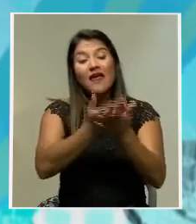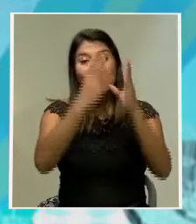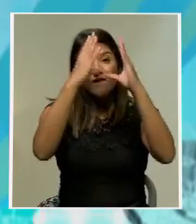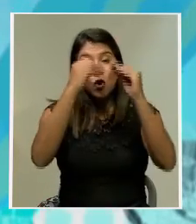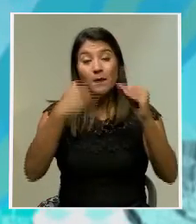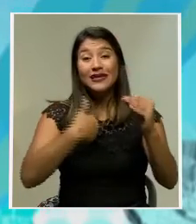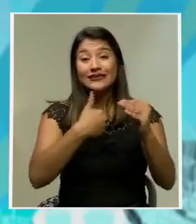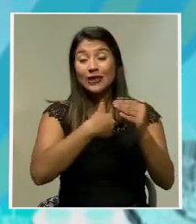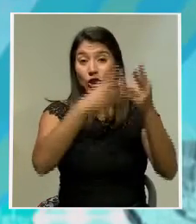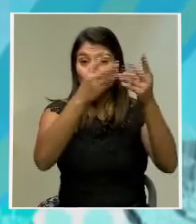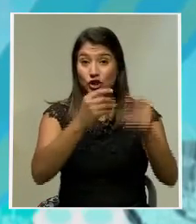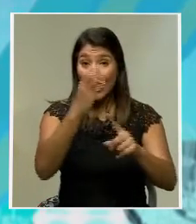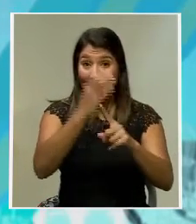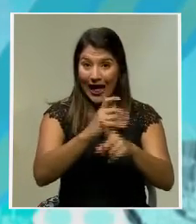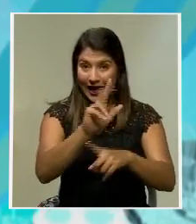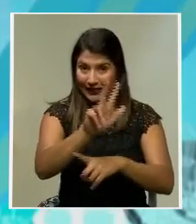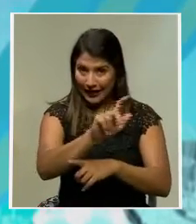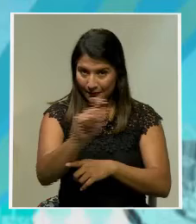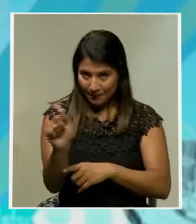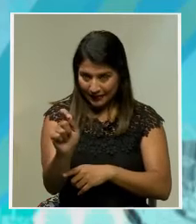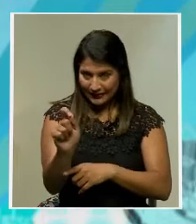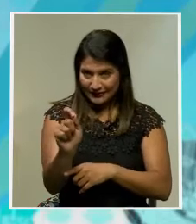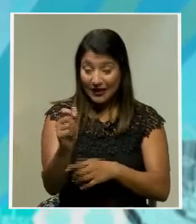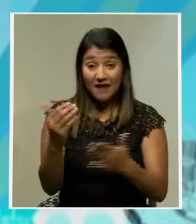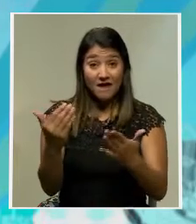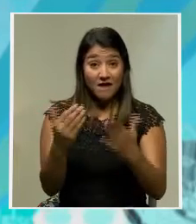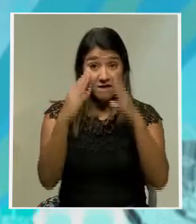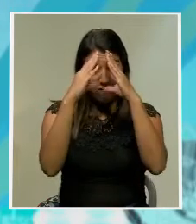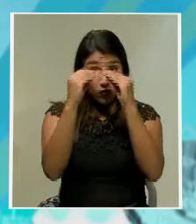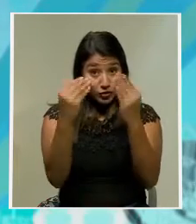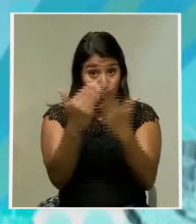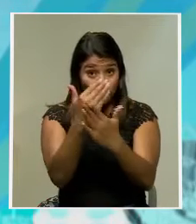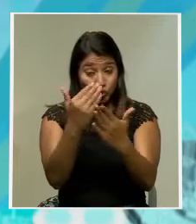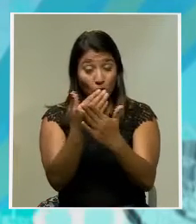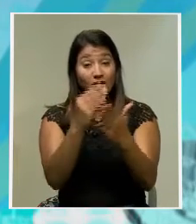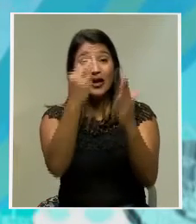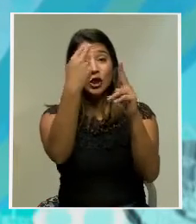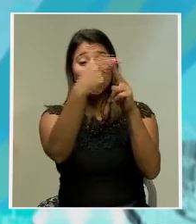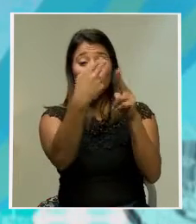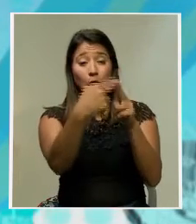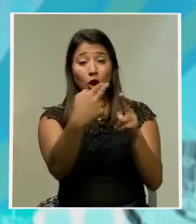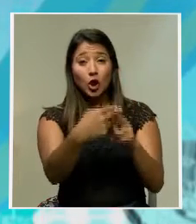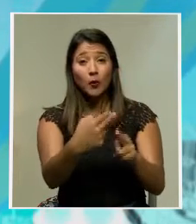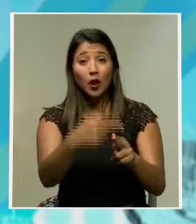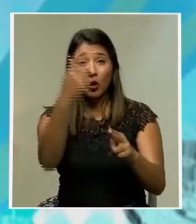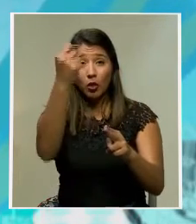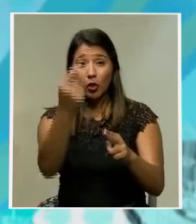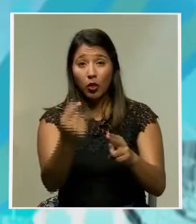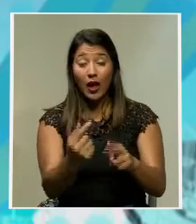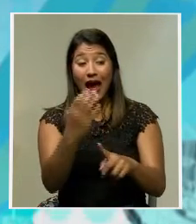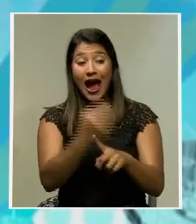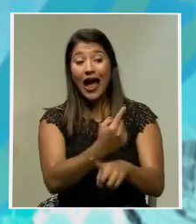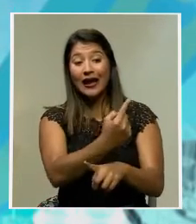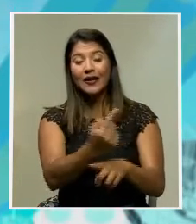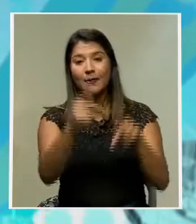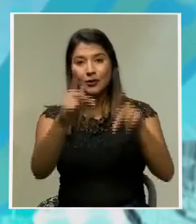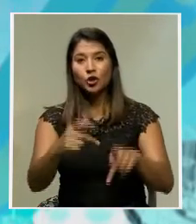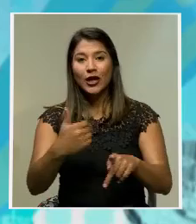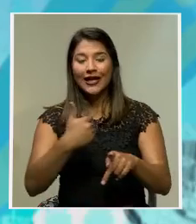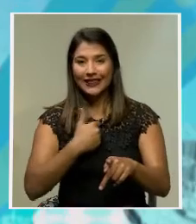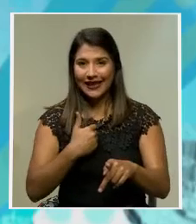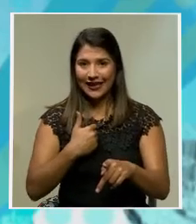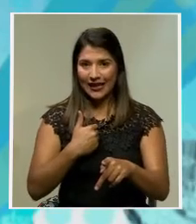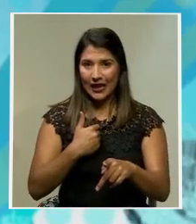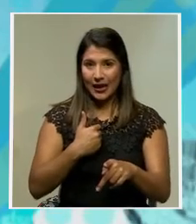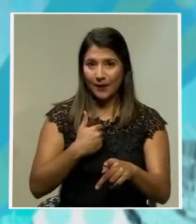Información actualizada de quiénes son los que componen esas bases de datos que maneja cada uno de estos regímenes de pensiones.